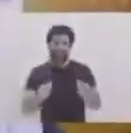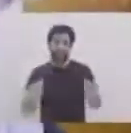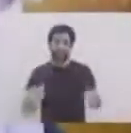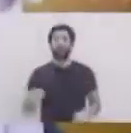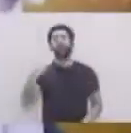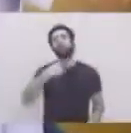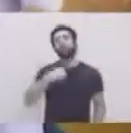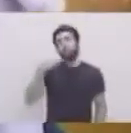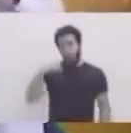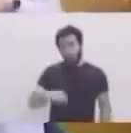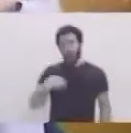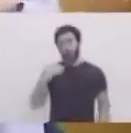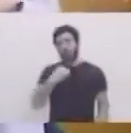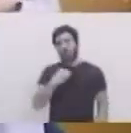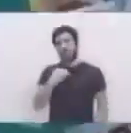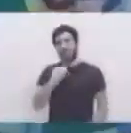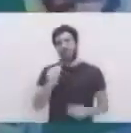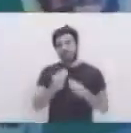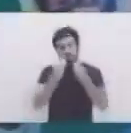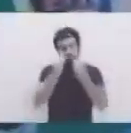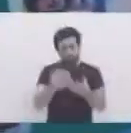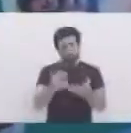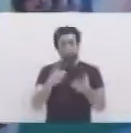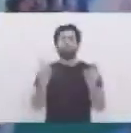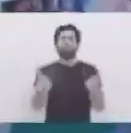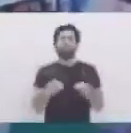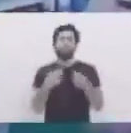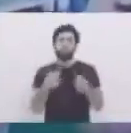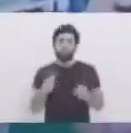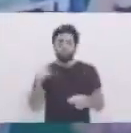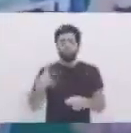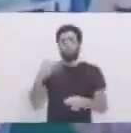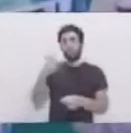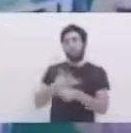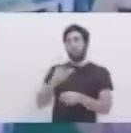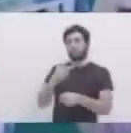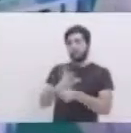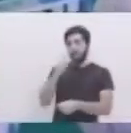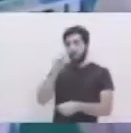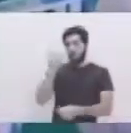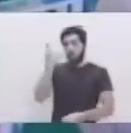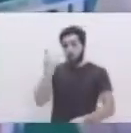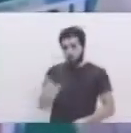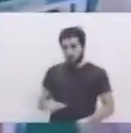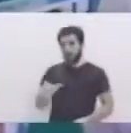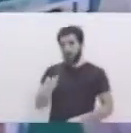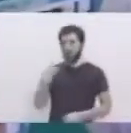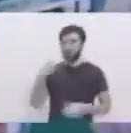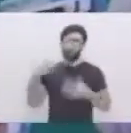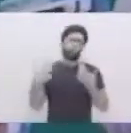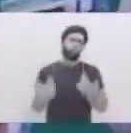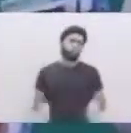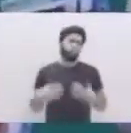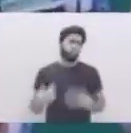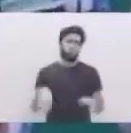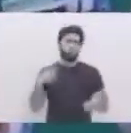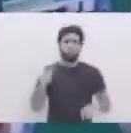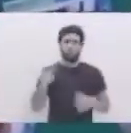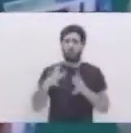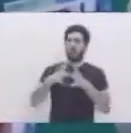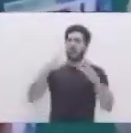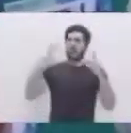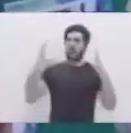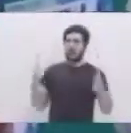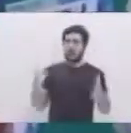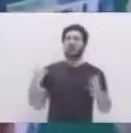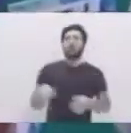día de hoy quiero compartir contigo una composición de un autor guatemalteco que es de los más grandes que hay en